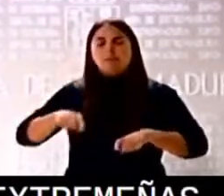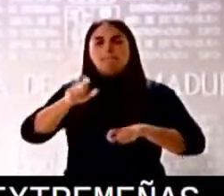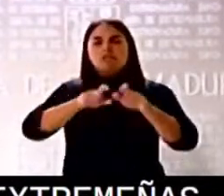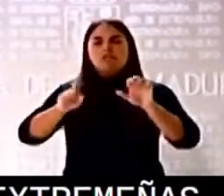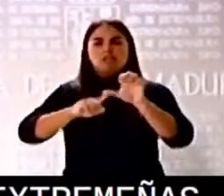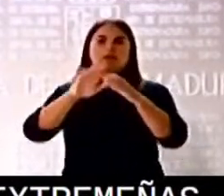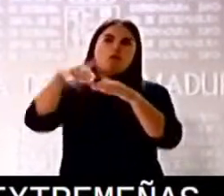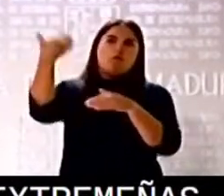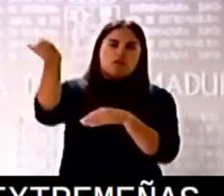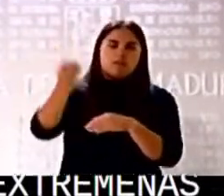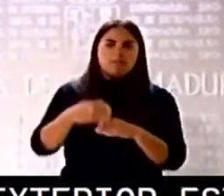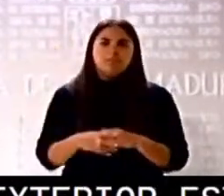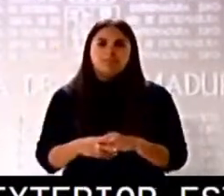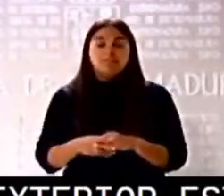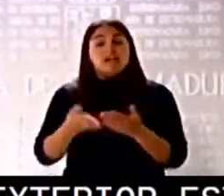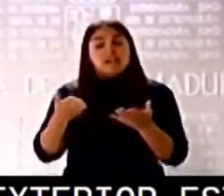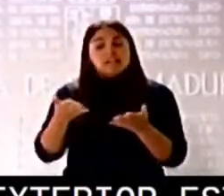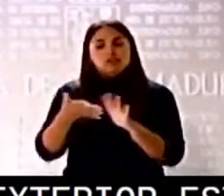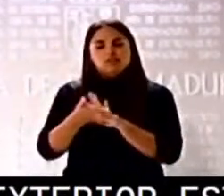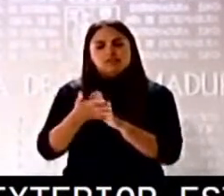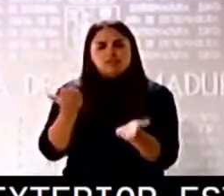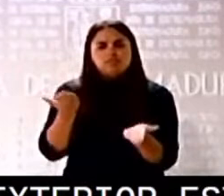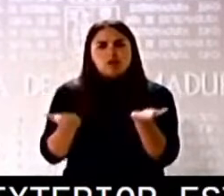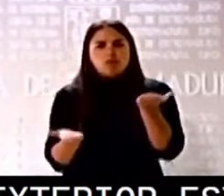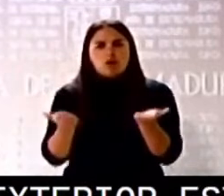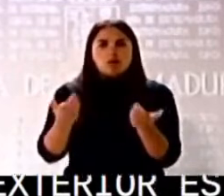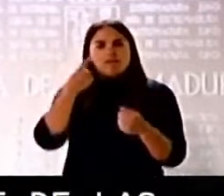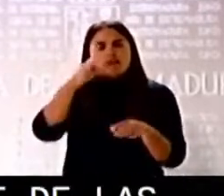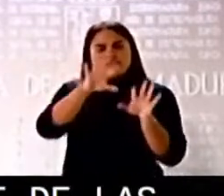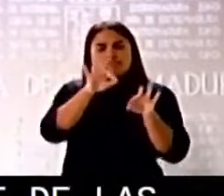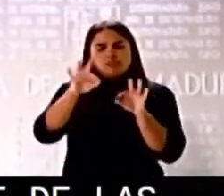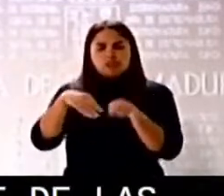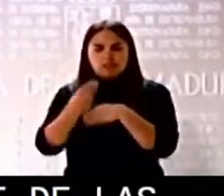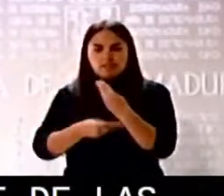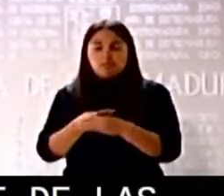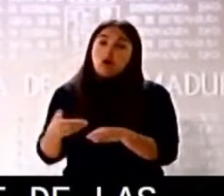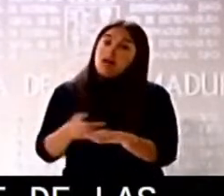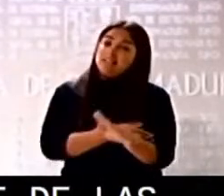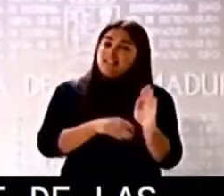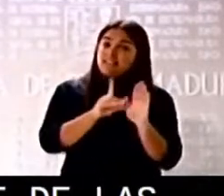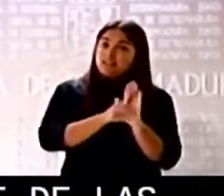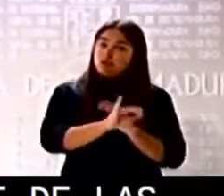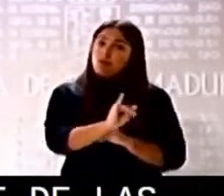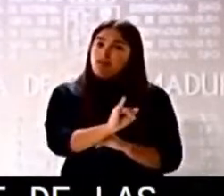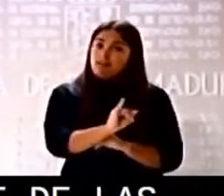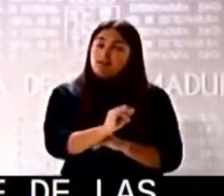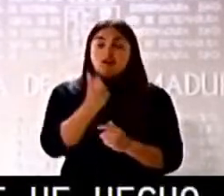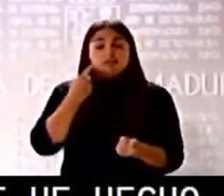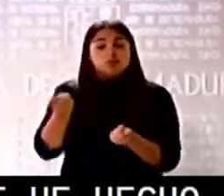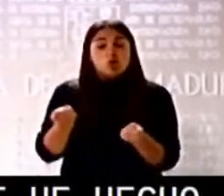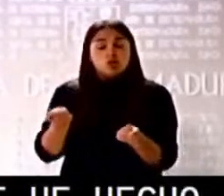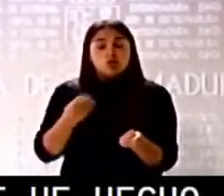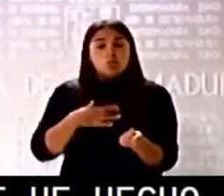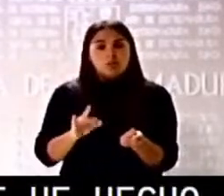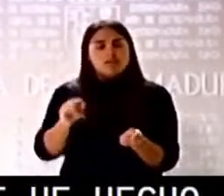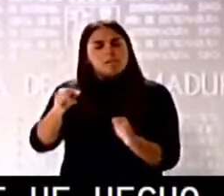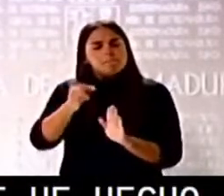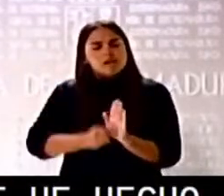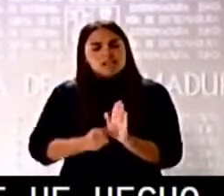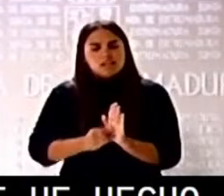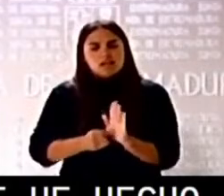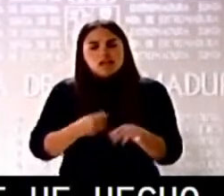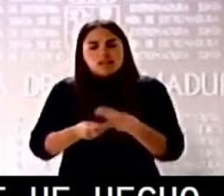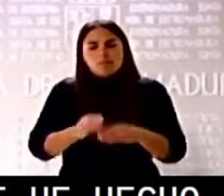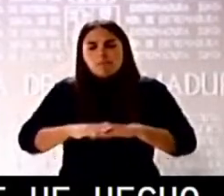exterior. Esto forma parte de una evaluación permanente de las decisiones que tomamos. Había un decreto que esto regulaba. Esta fue una medida